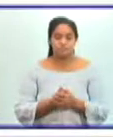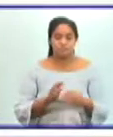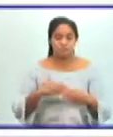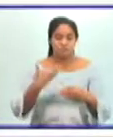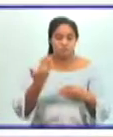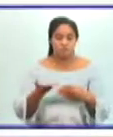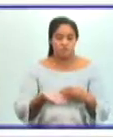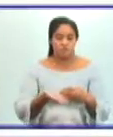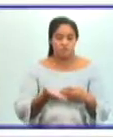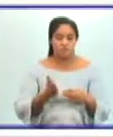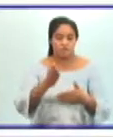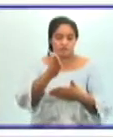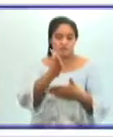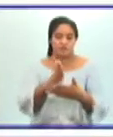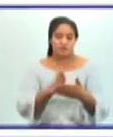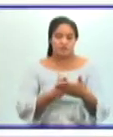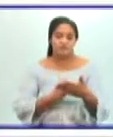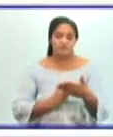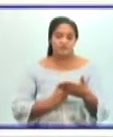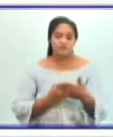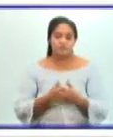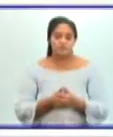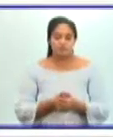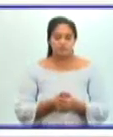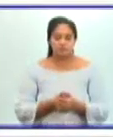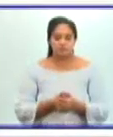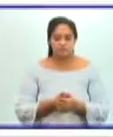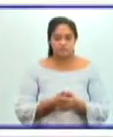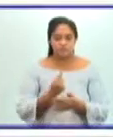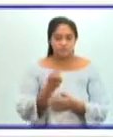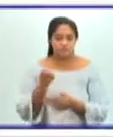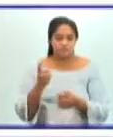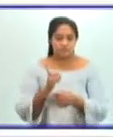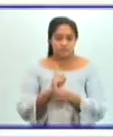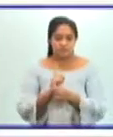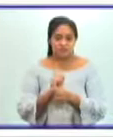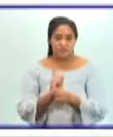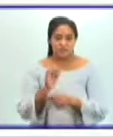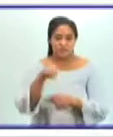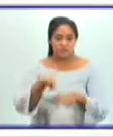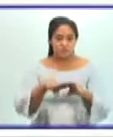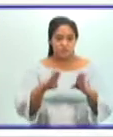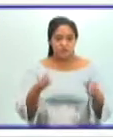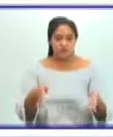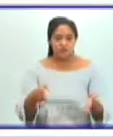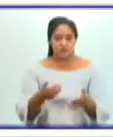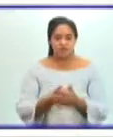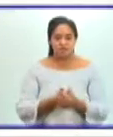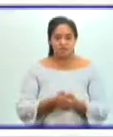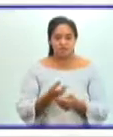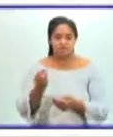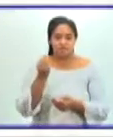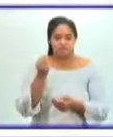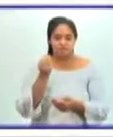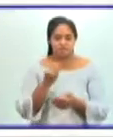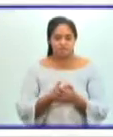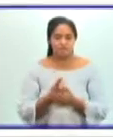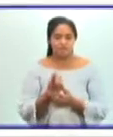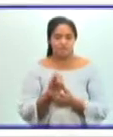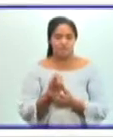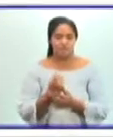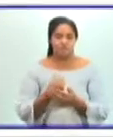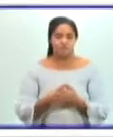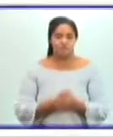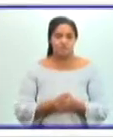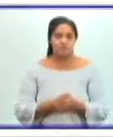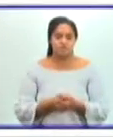que estamos hablando de cada perro a la caja. Por tanto, tenemos las condiciones necesarias y suficientes para